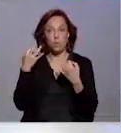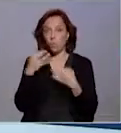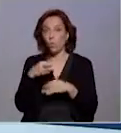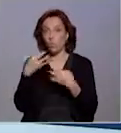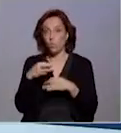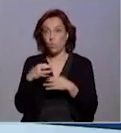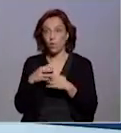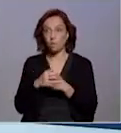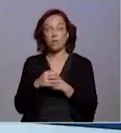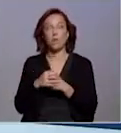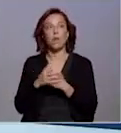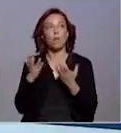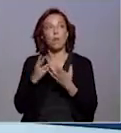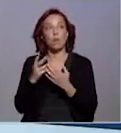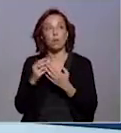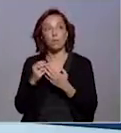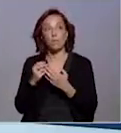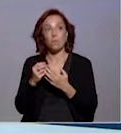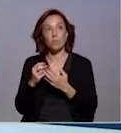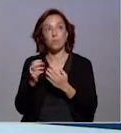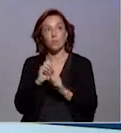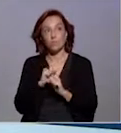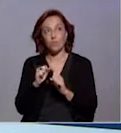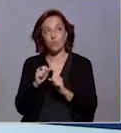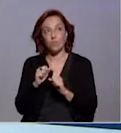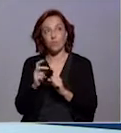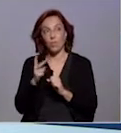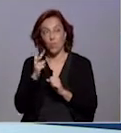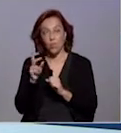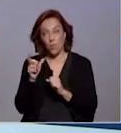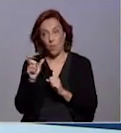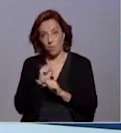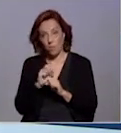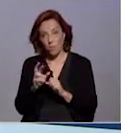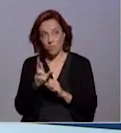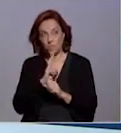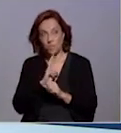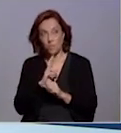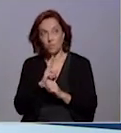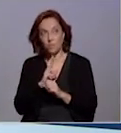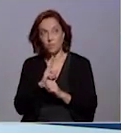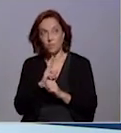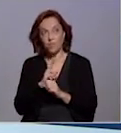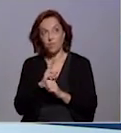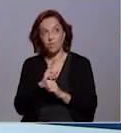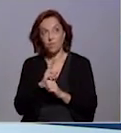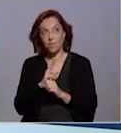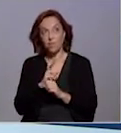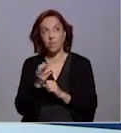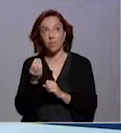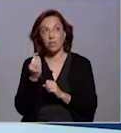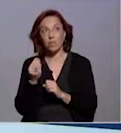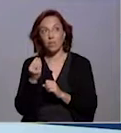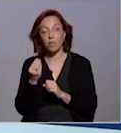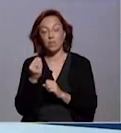sería tenemos que cortar pero si me decís en 22 palabras mira que si necesitaba hacer de lo que se viene o como las perspectivas de